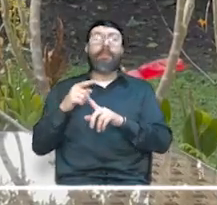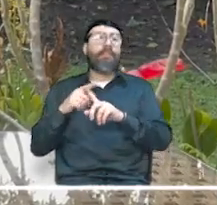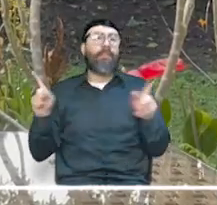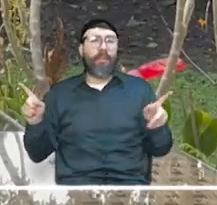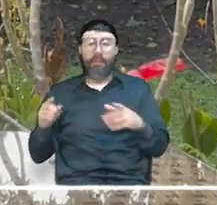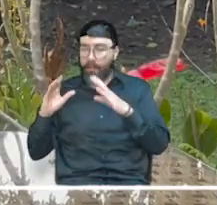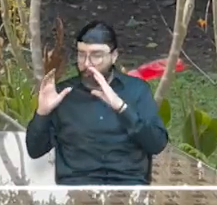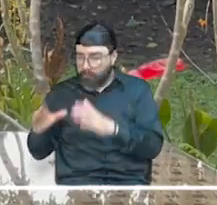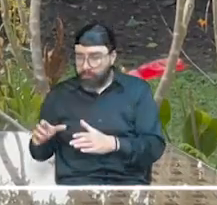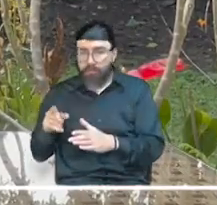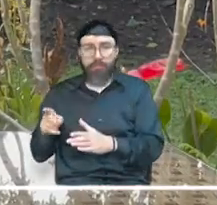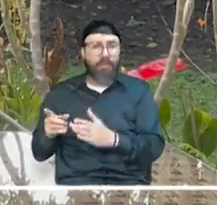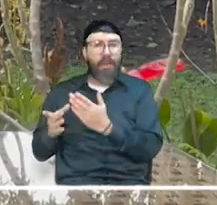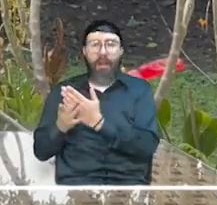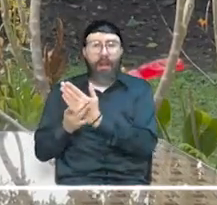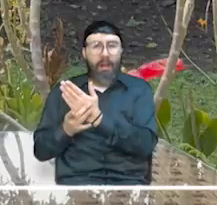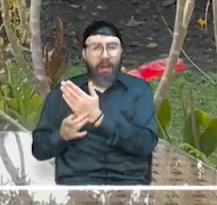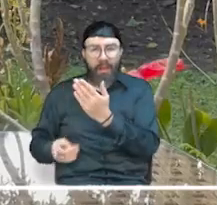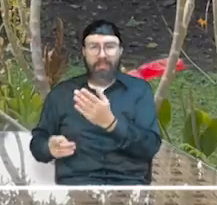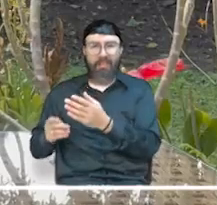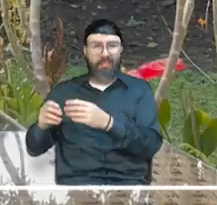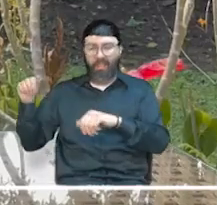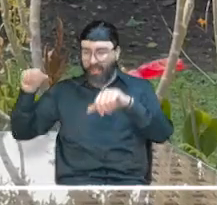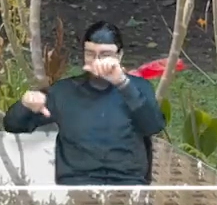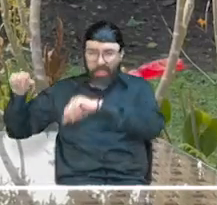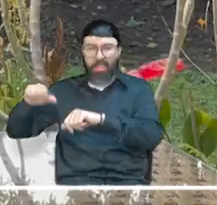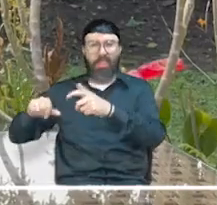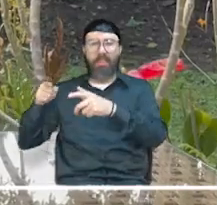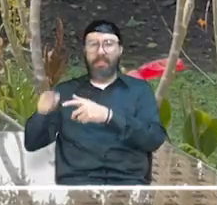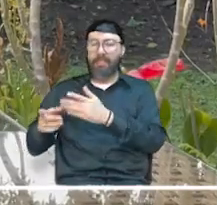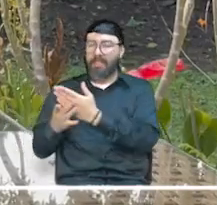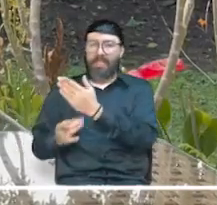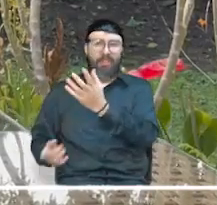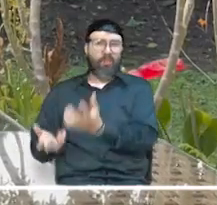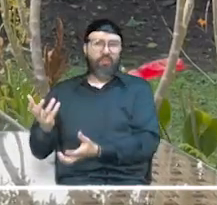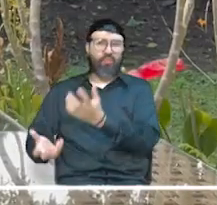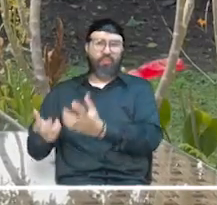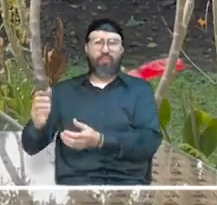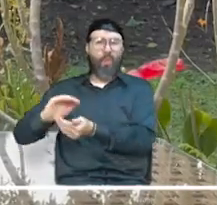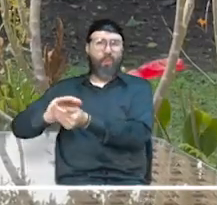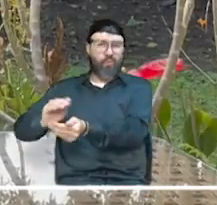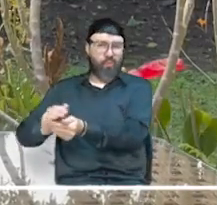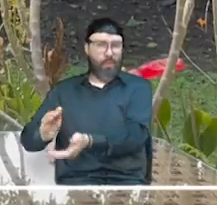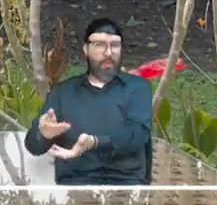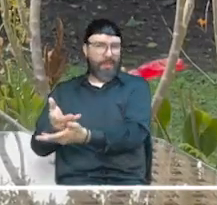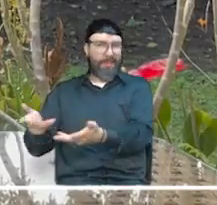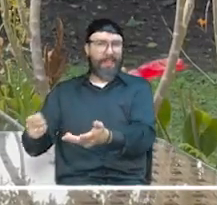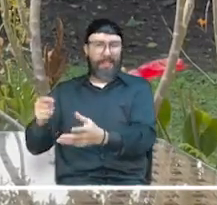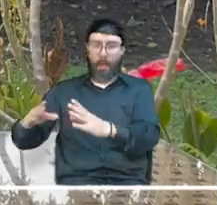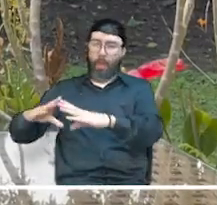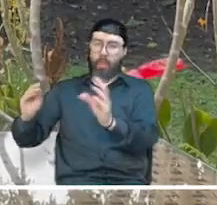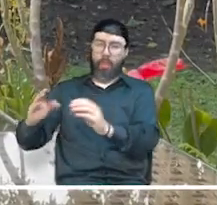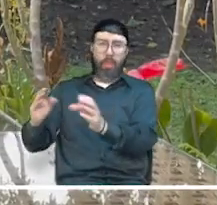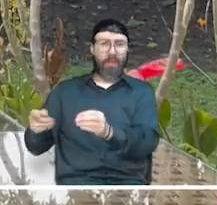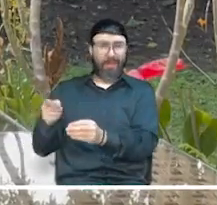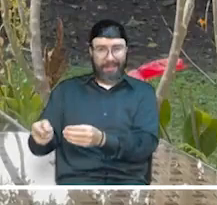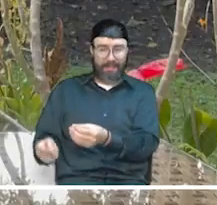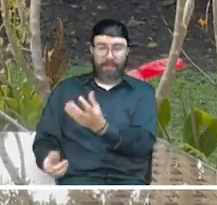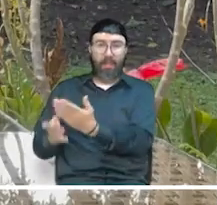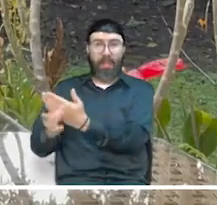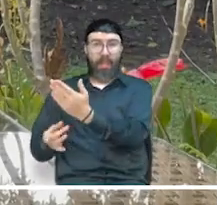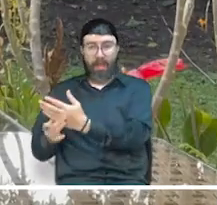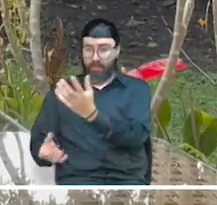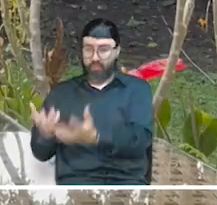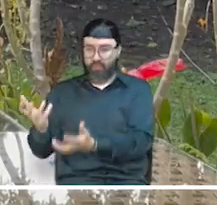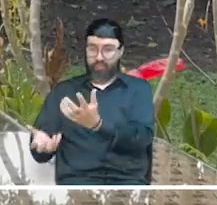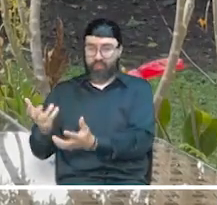consumir grasas procesadas o aceites refinados como los que utilizan para fritar los alimentos en